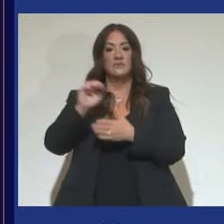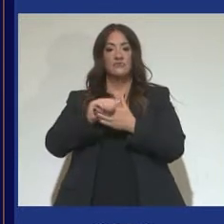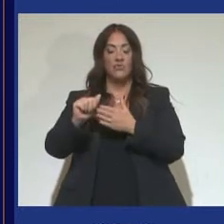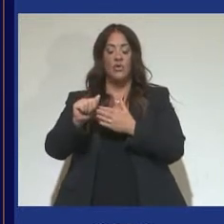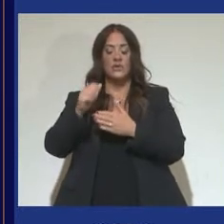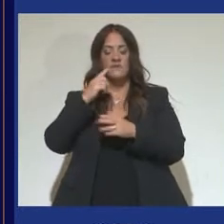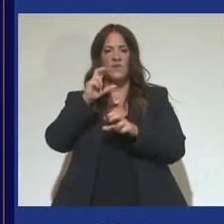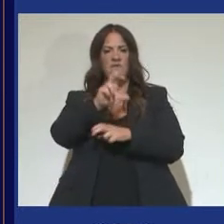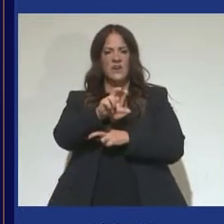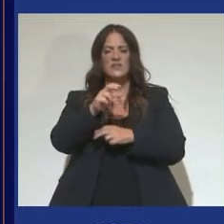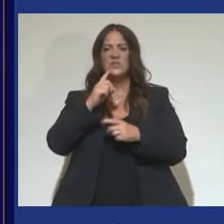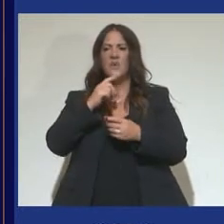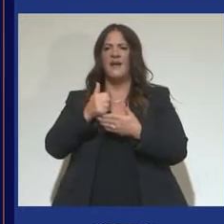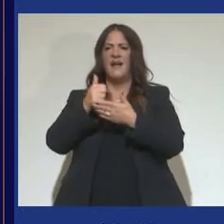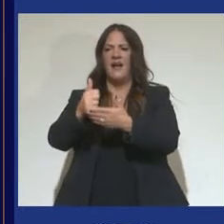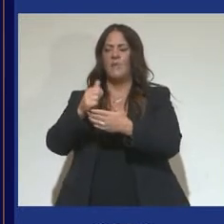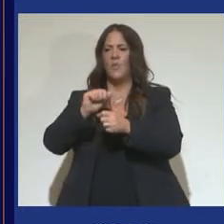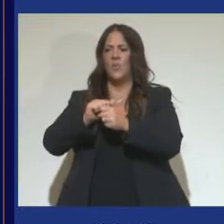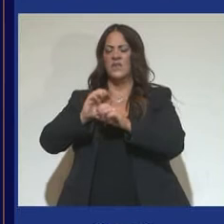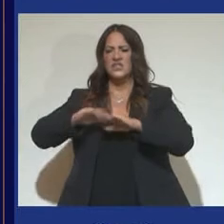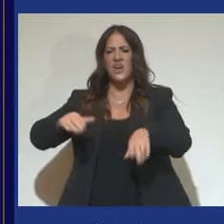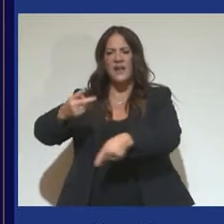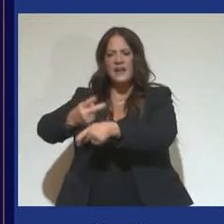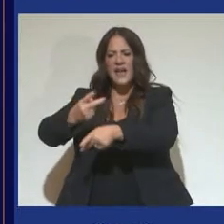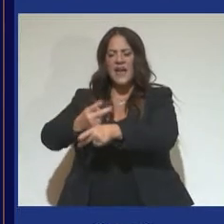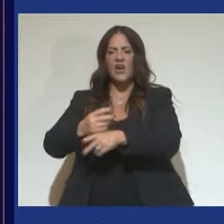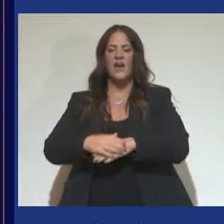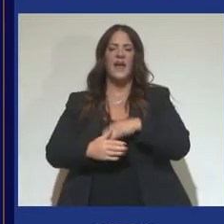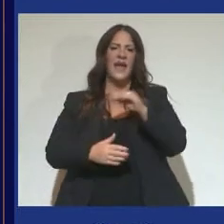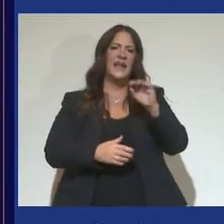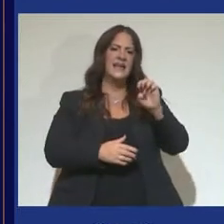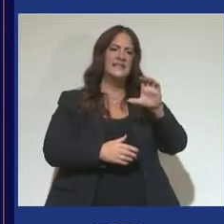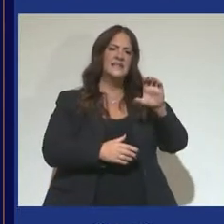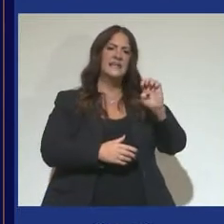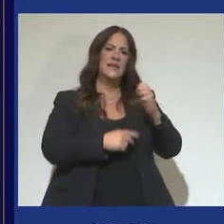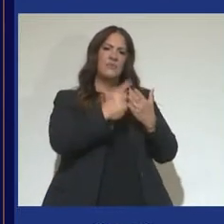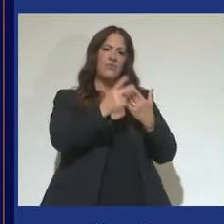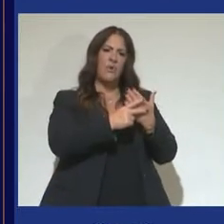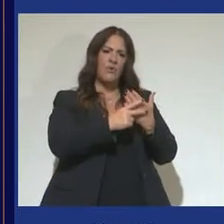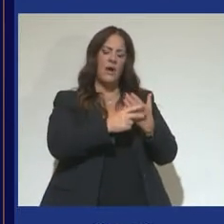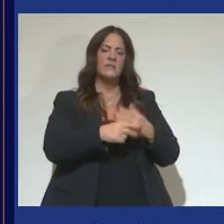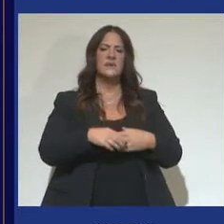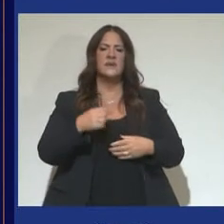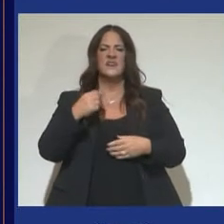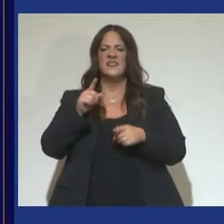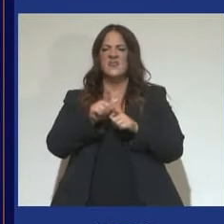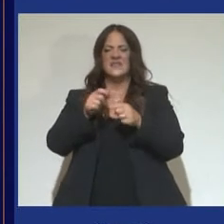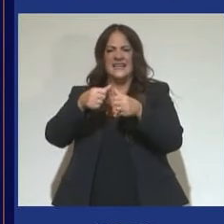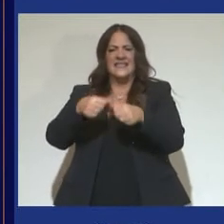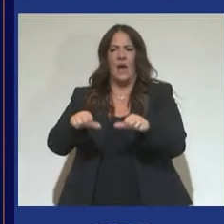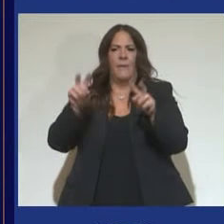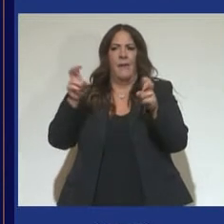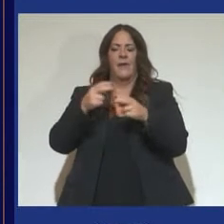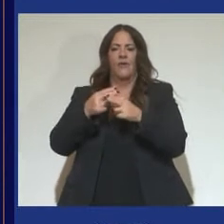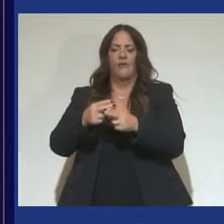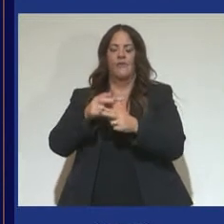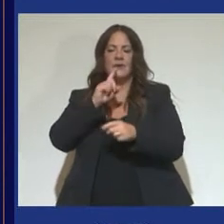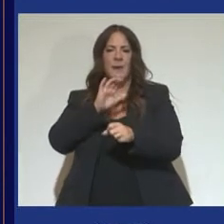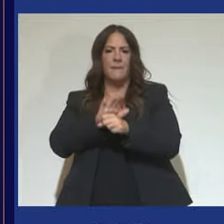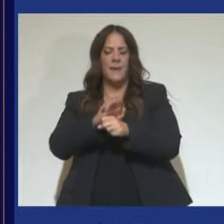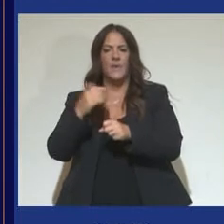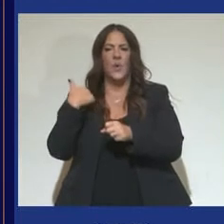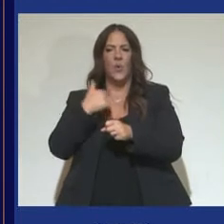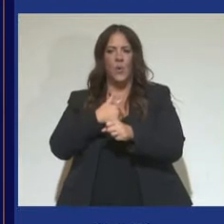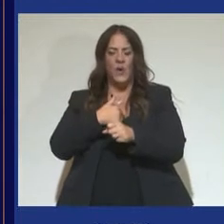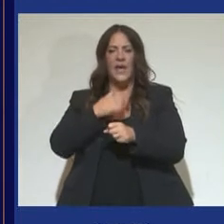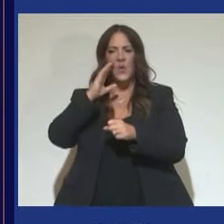continuos en la educación de infancia temprana y cuidado de guarderías infantiles esto ha sido un pago a un compromiso